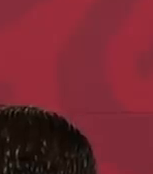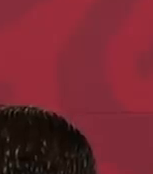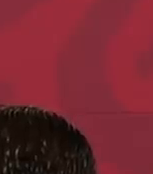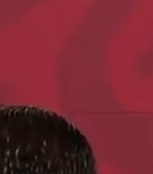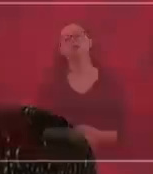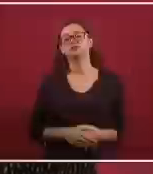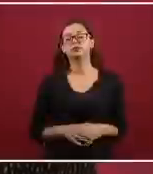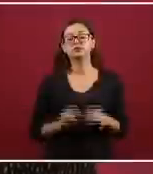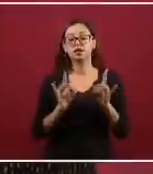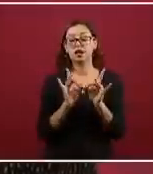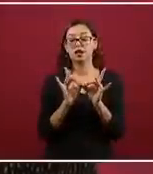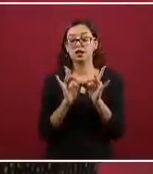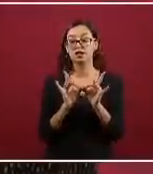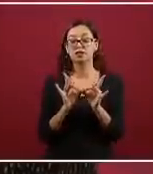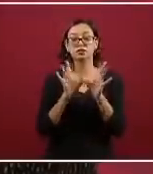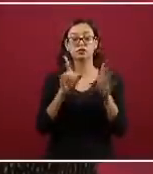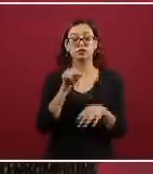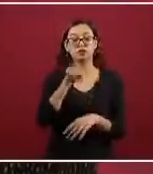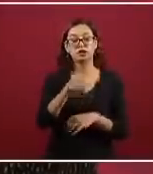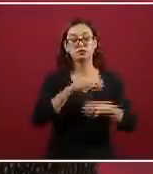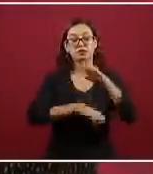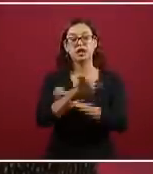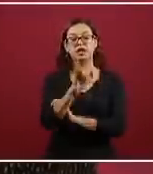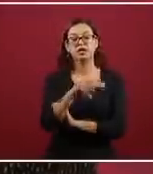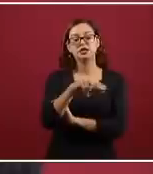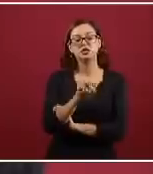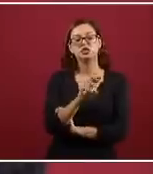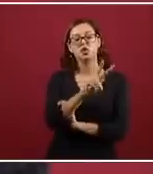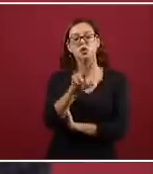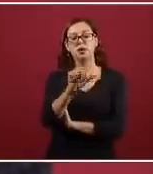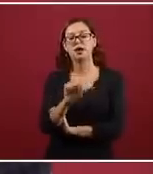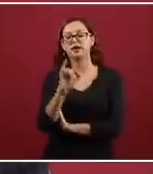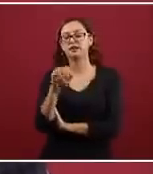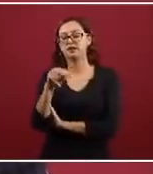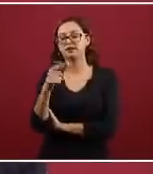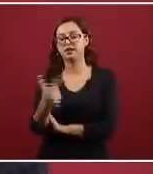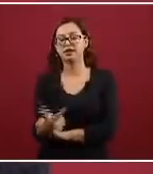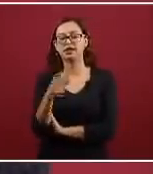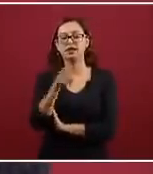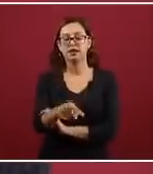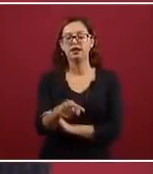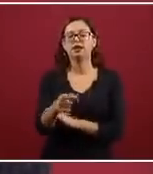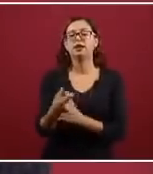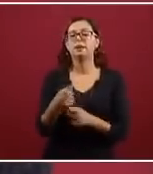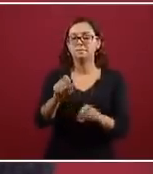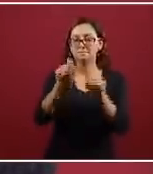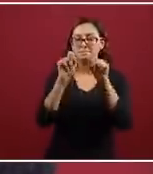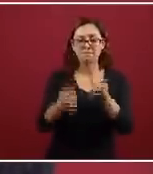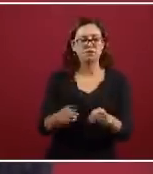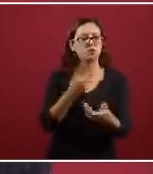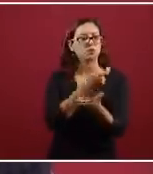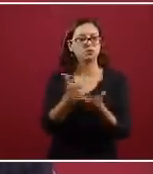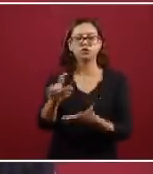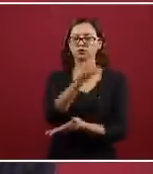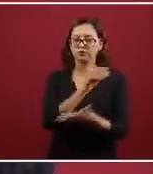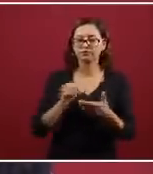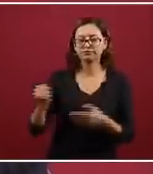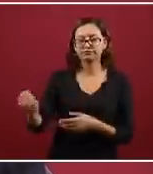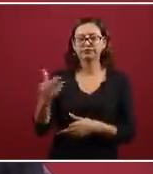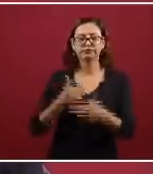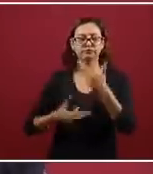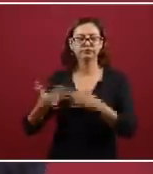empresas Yenova e IMG, será acreditado a través de la misma tarifa